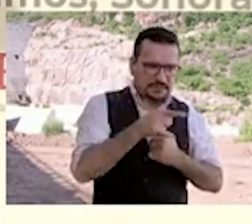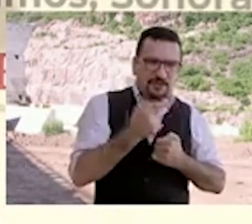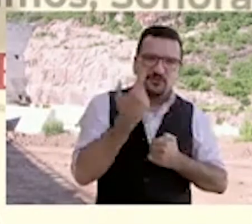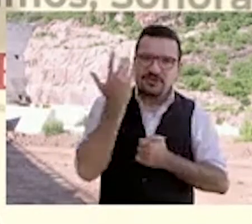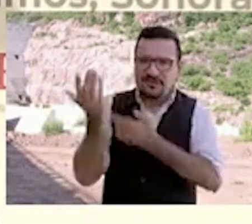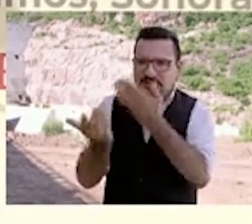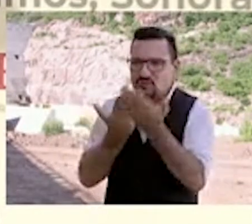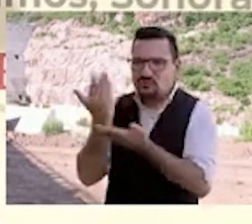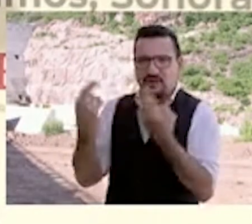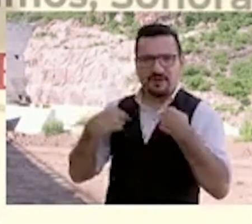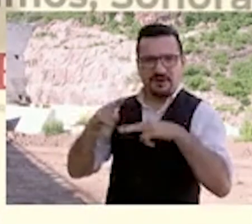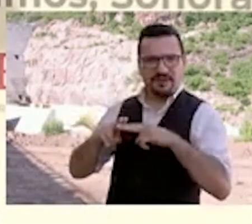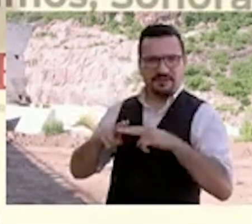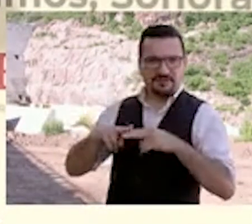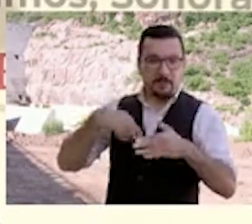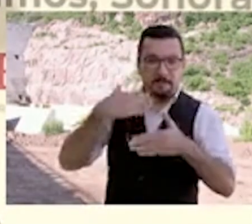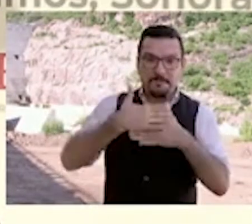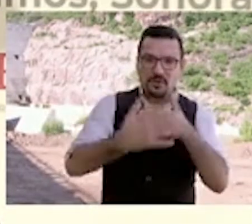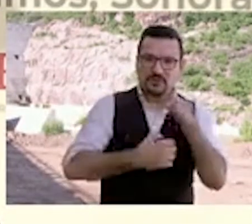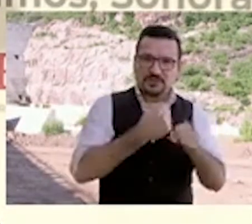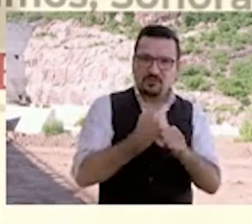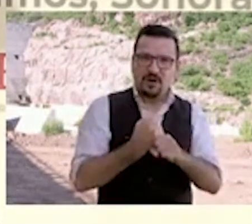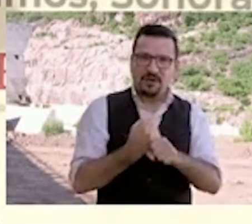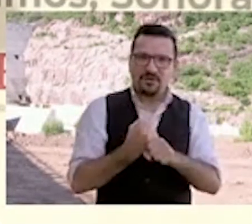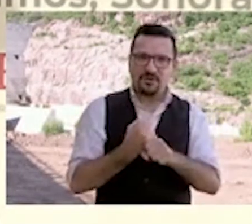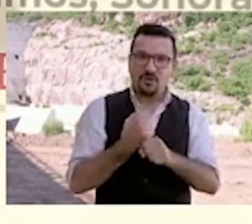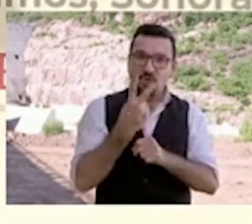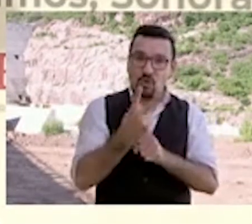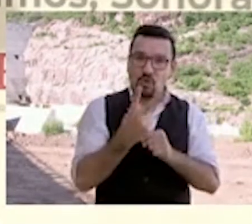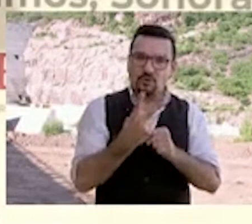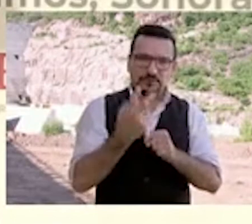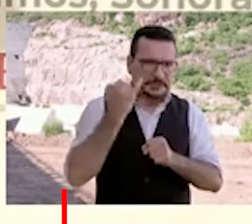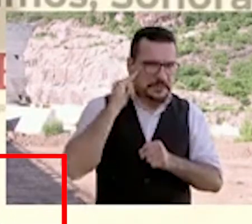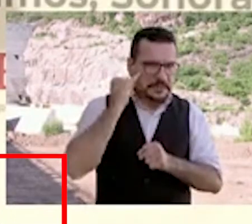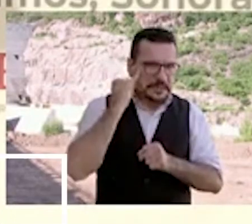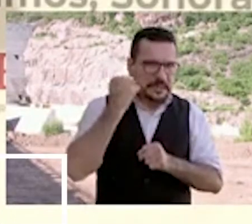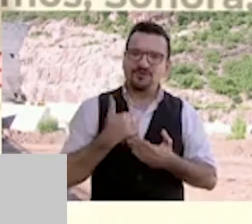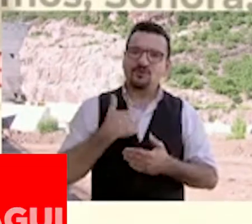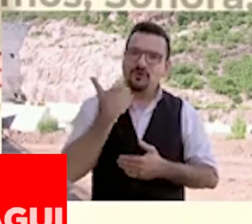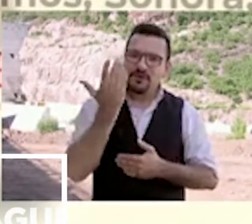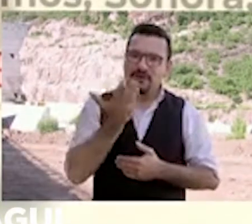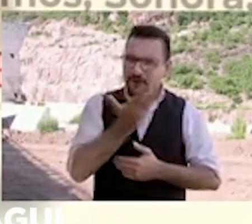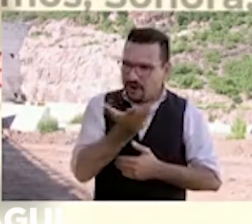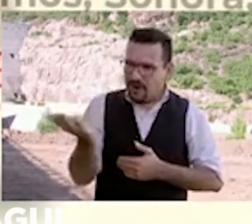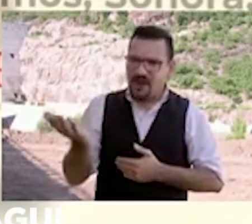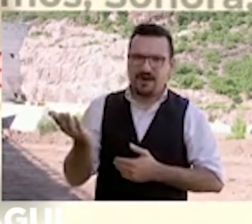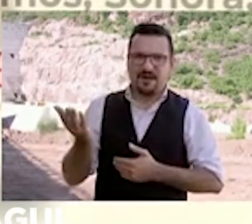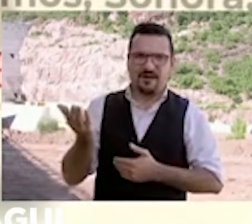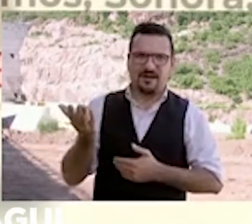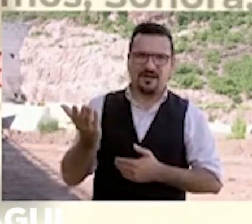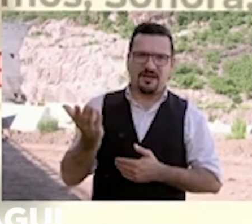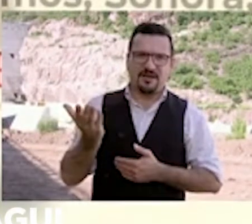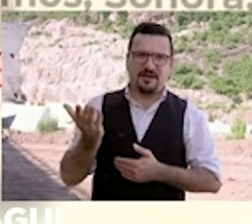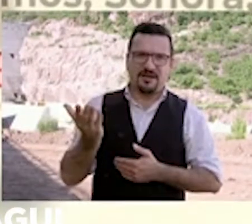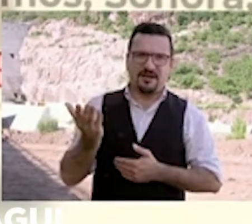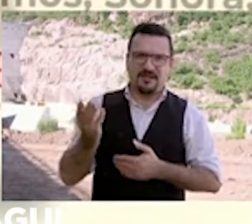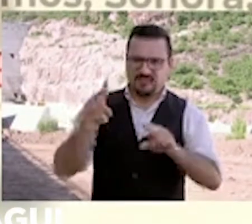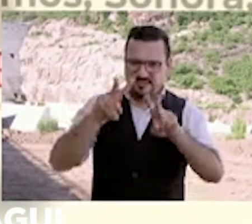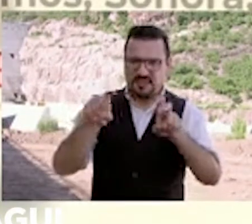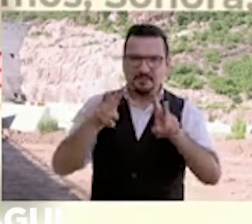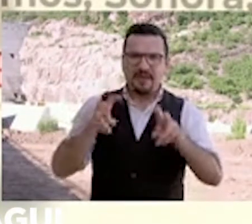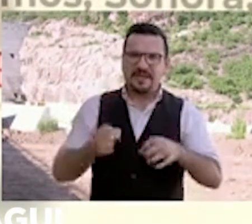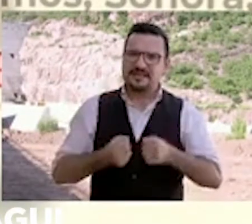este ciclo que viene van a terminar 2 guarijíos ya con su carrera. Y en materia de seguridad